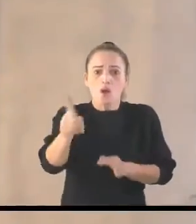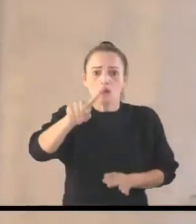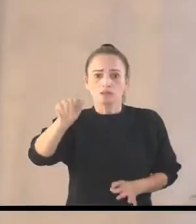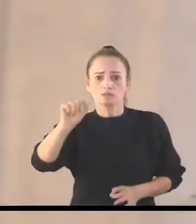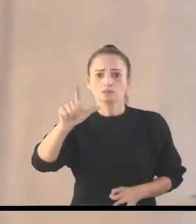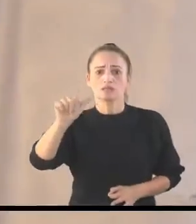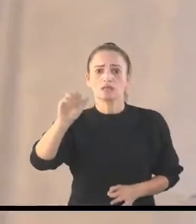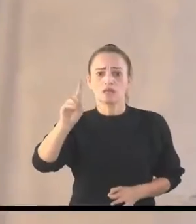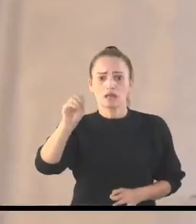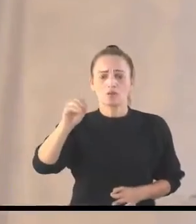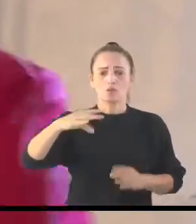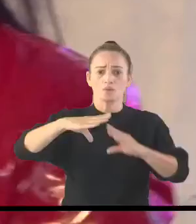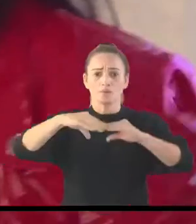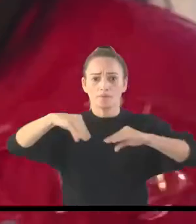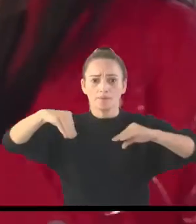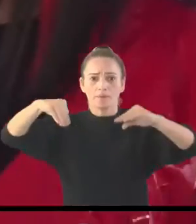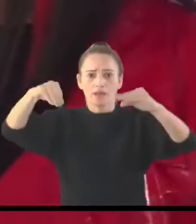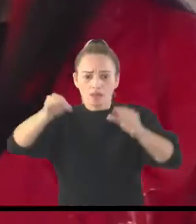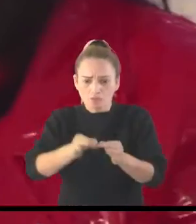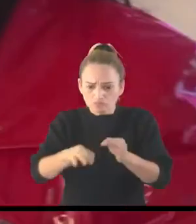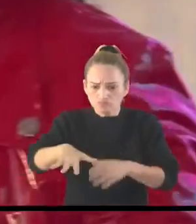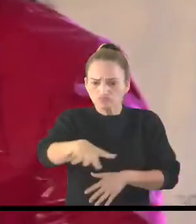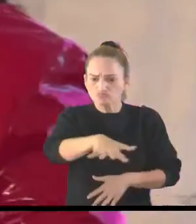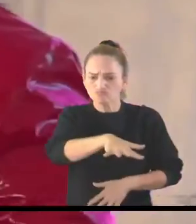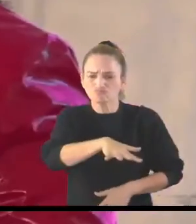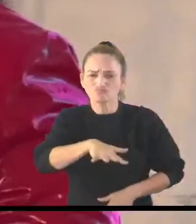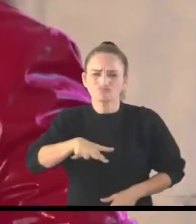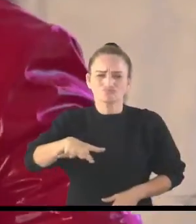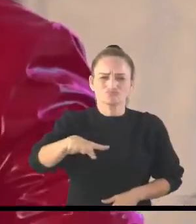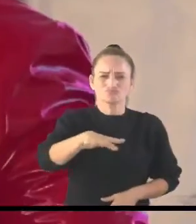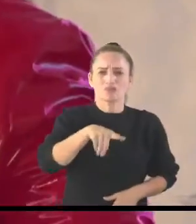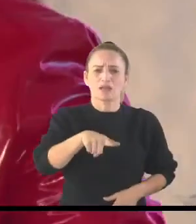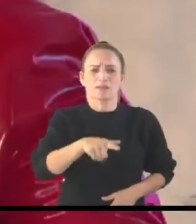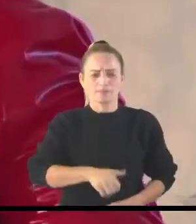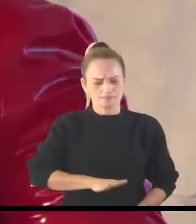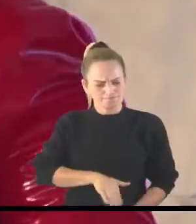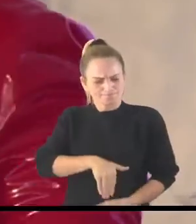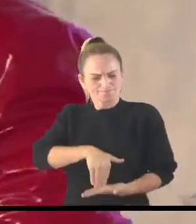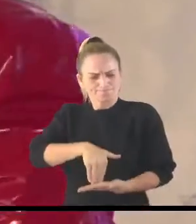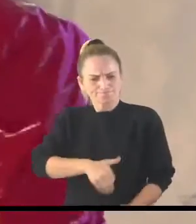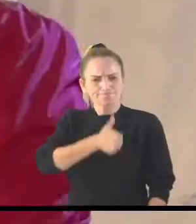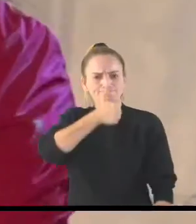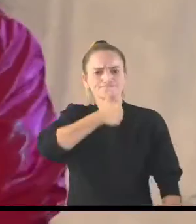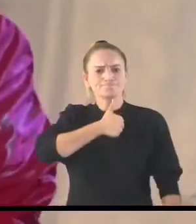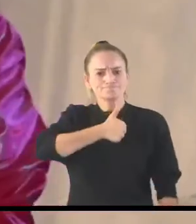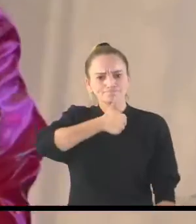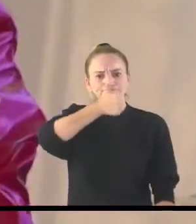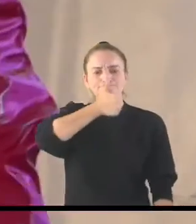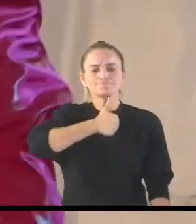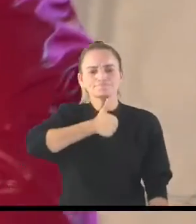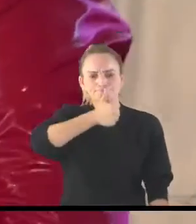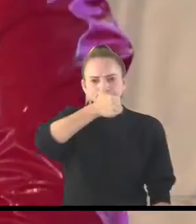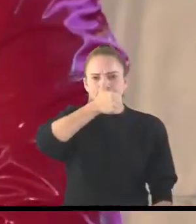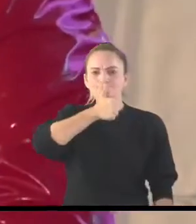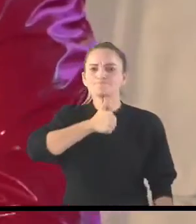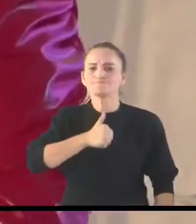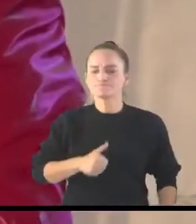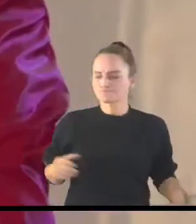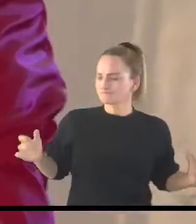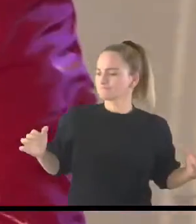la zona bananera, Trujillo y Segovia y la Resistencia, en las